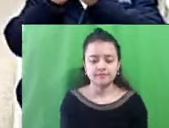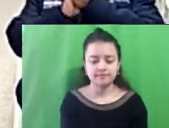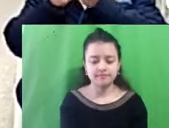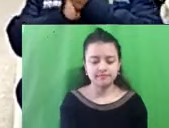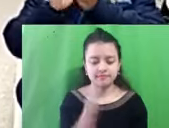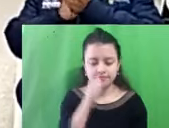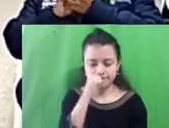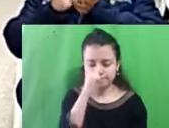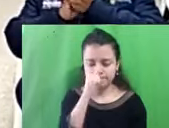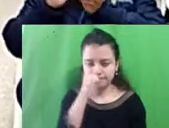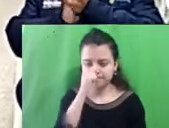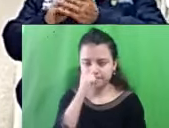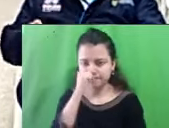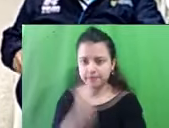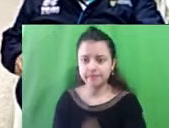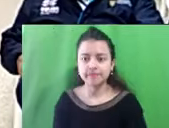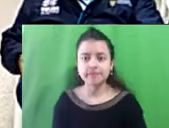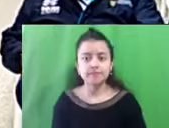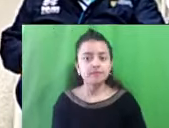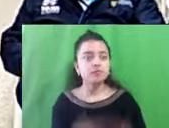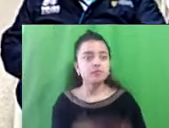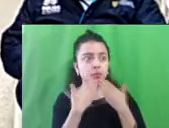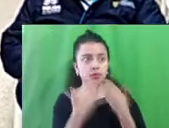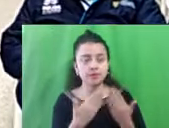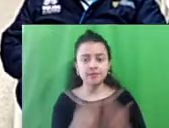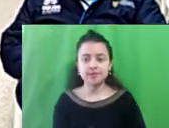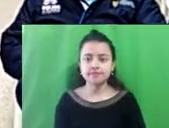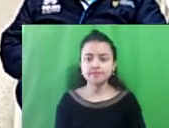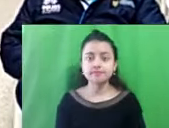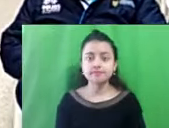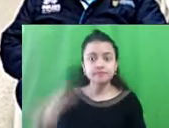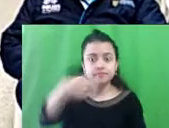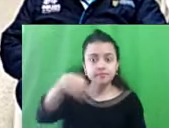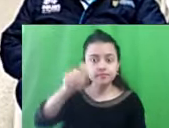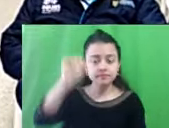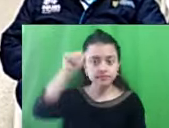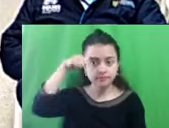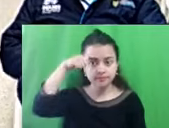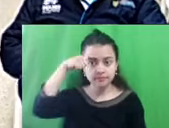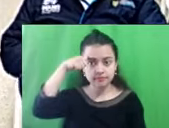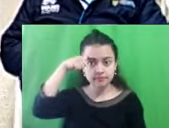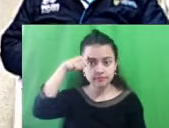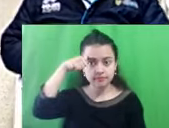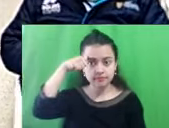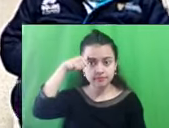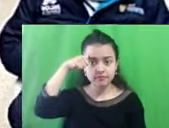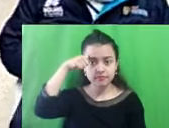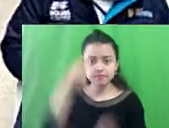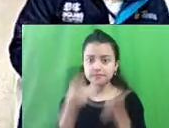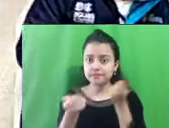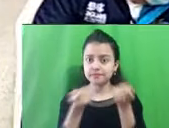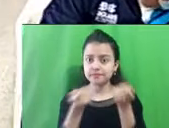Bueno, muchísimas gracias. Les recuerdo que para el manejo adecuado